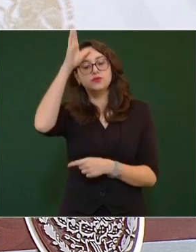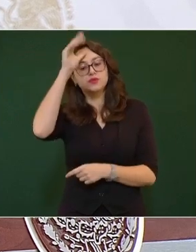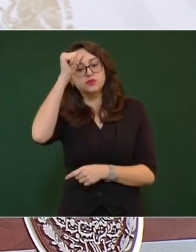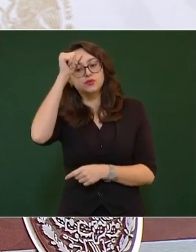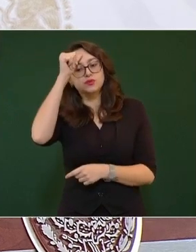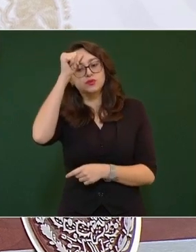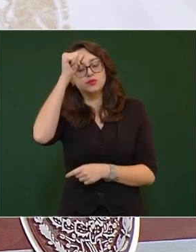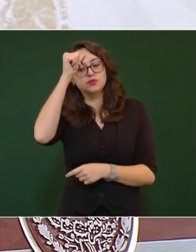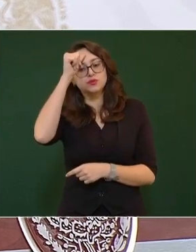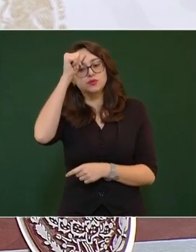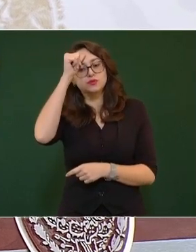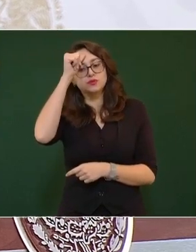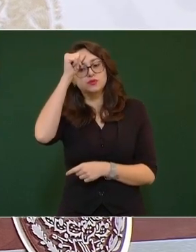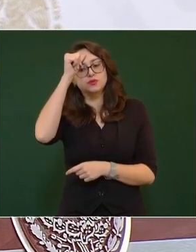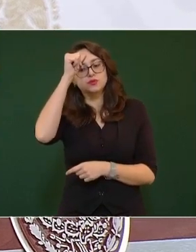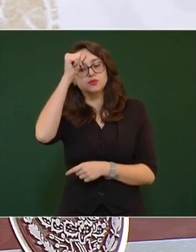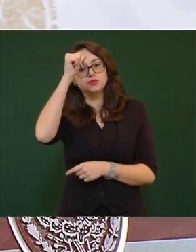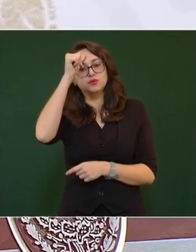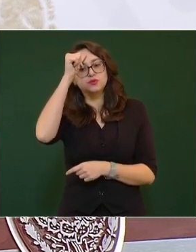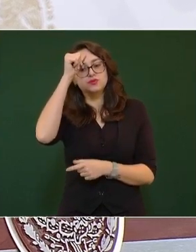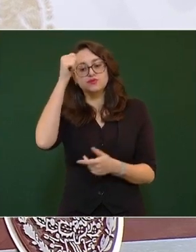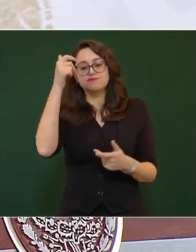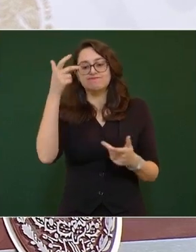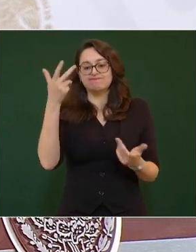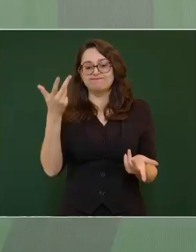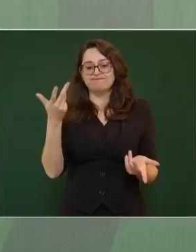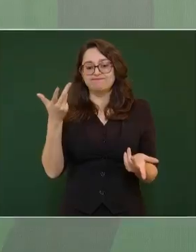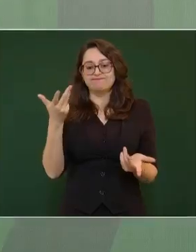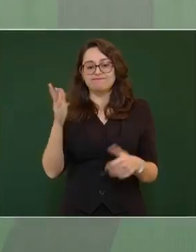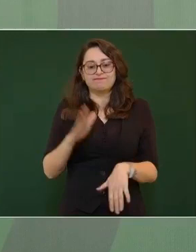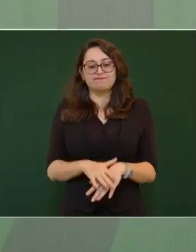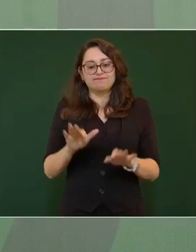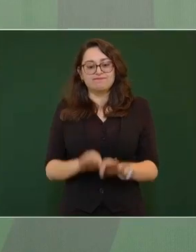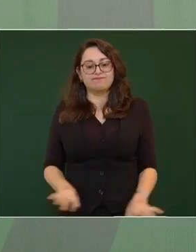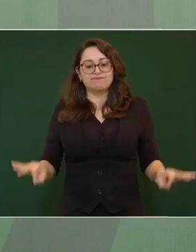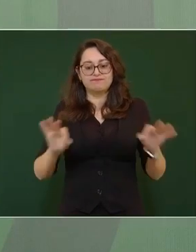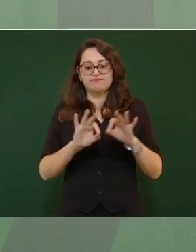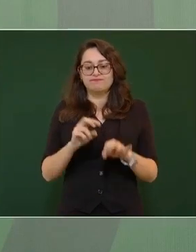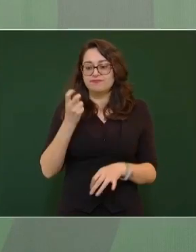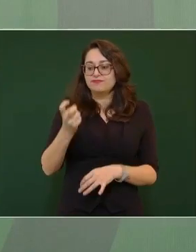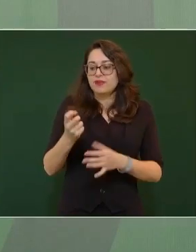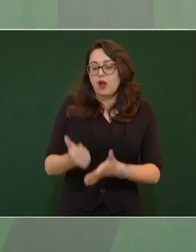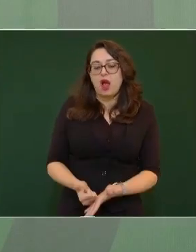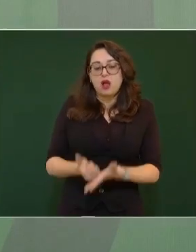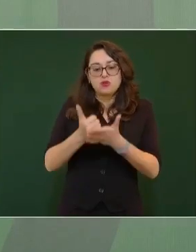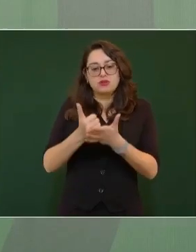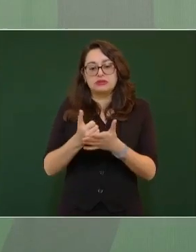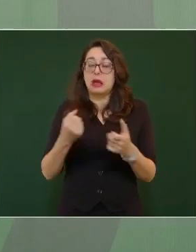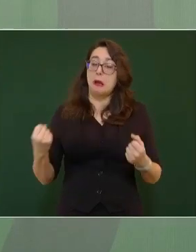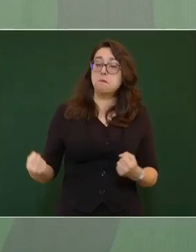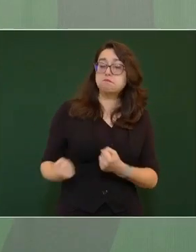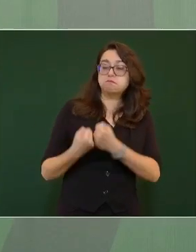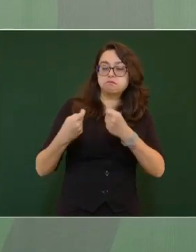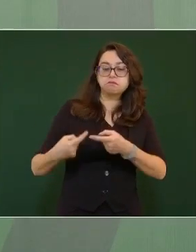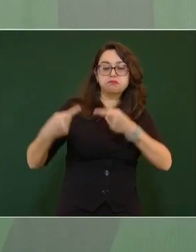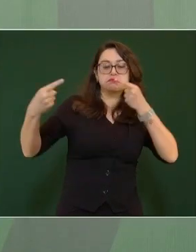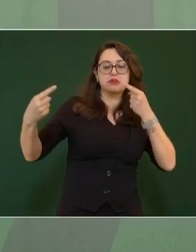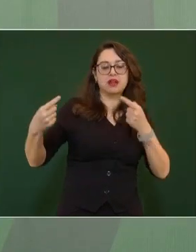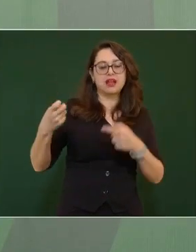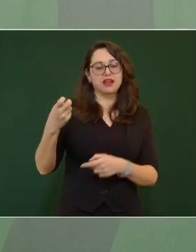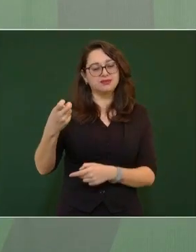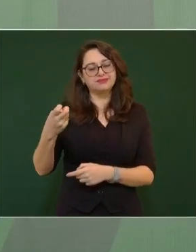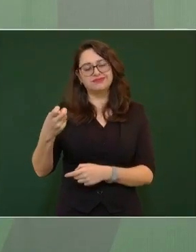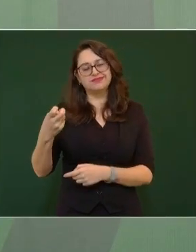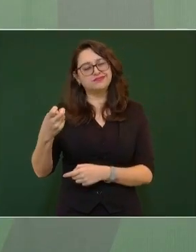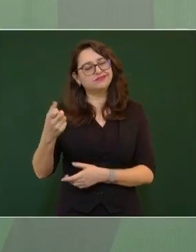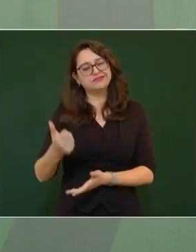porque eso es lo que más ayuda, no la confrontación. Y